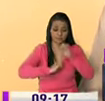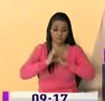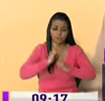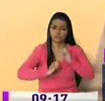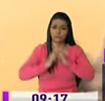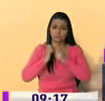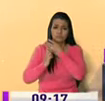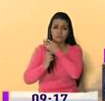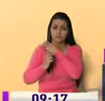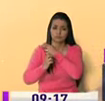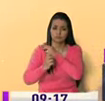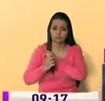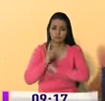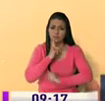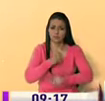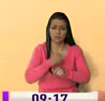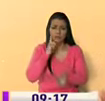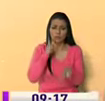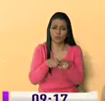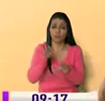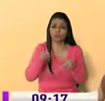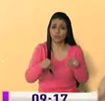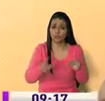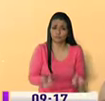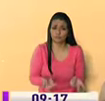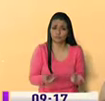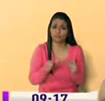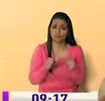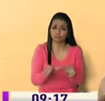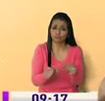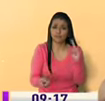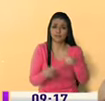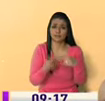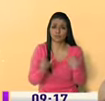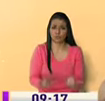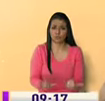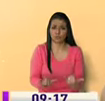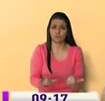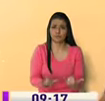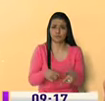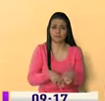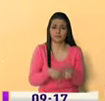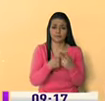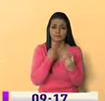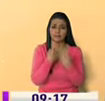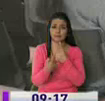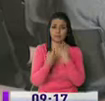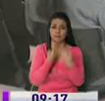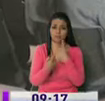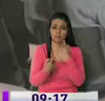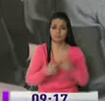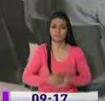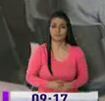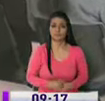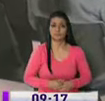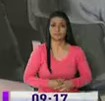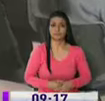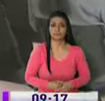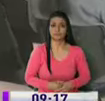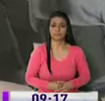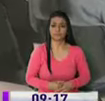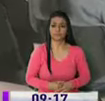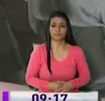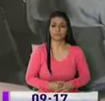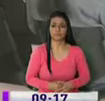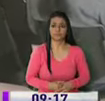los alcances y los avances mantenidas a partir del inicio del diálogo nacional. En Quito informó